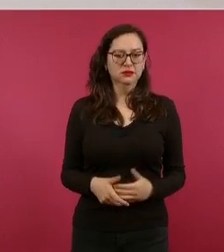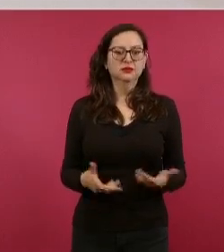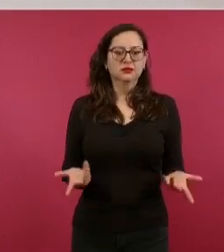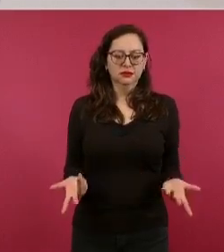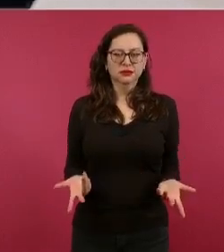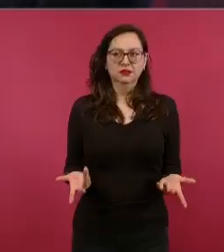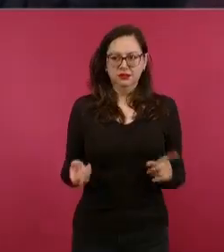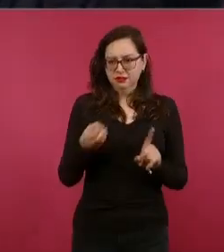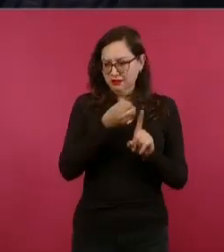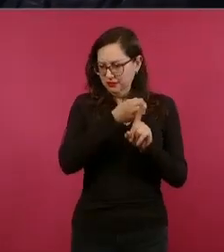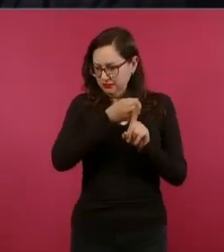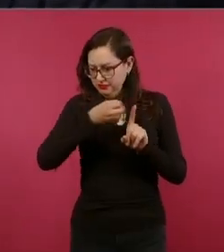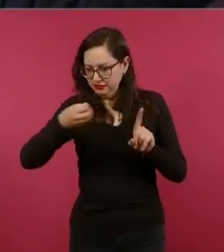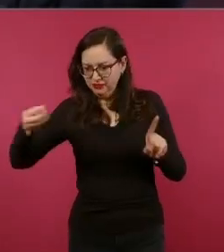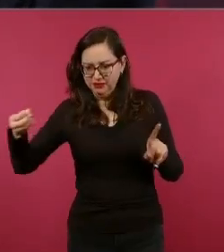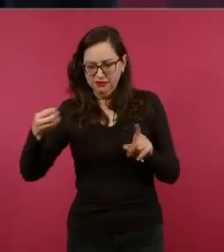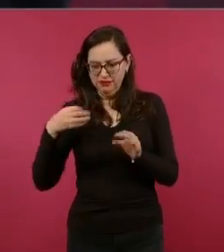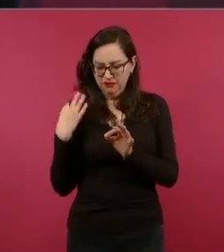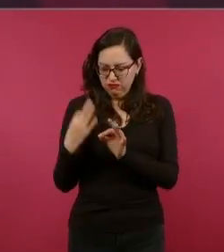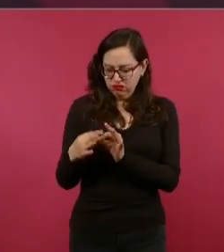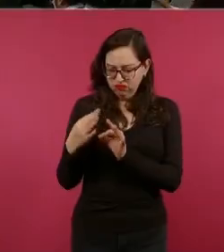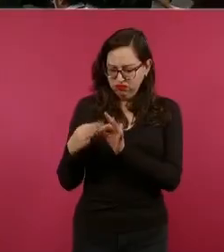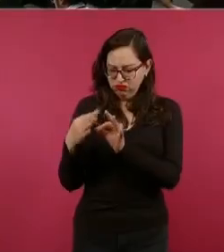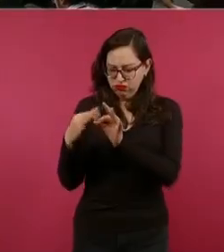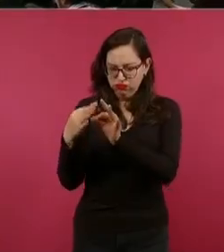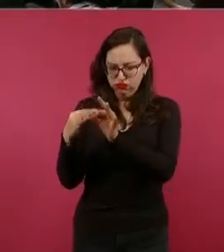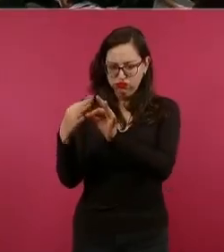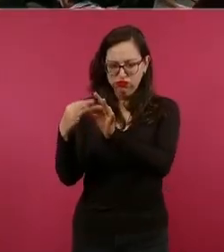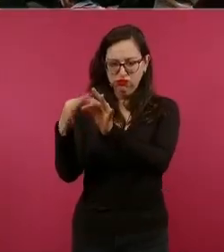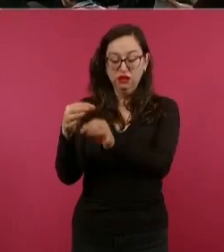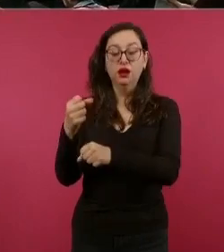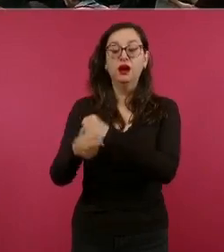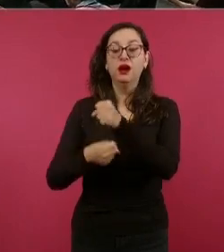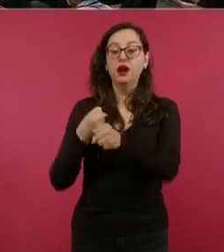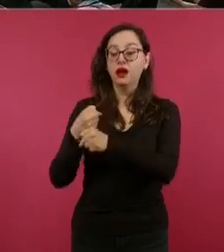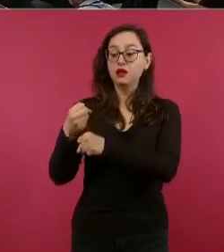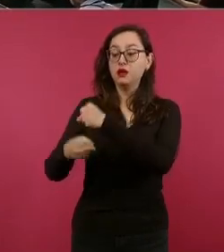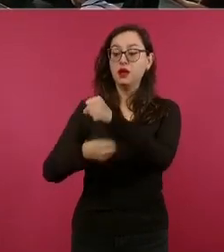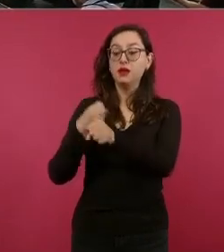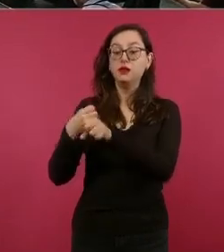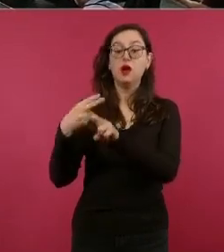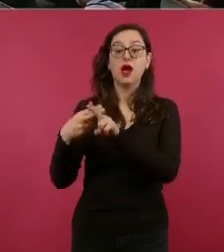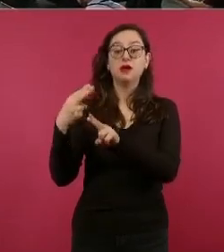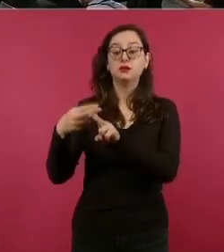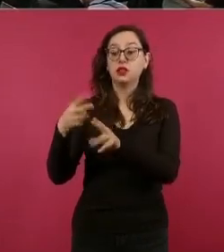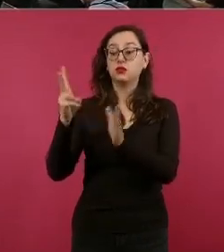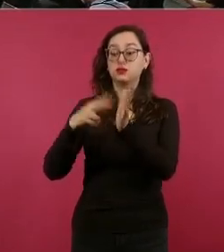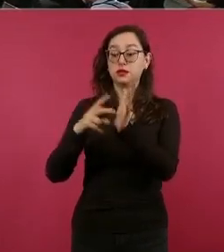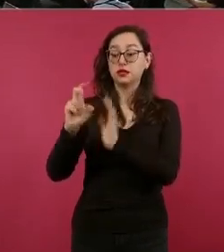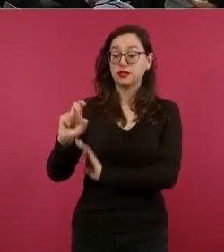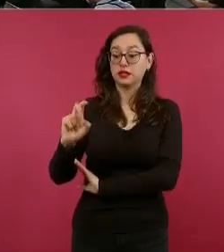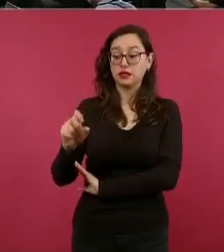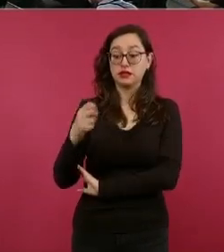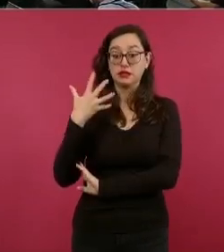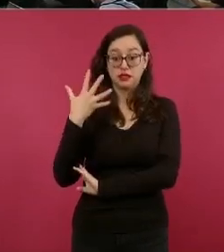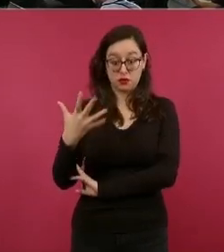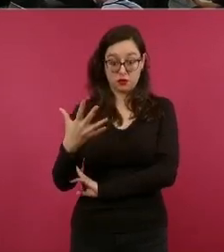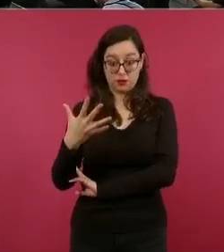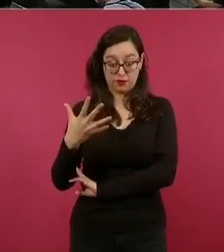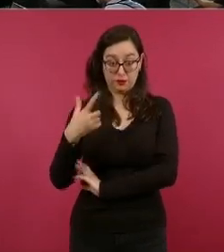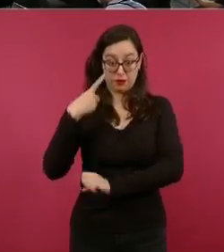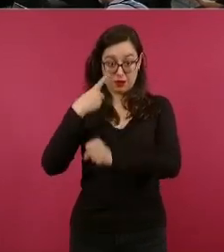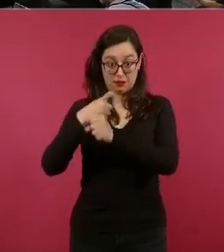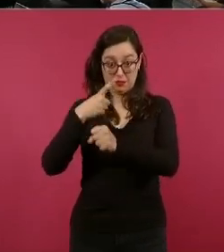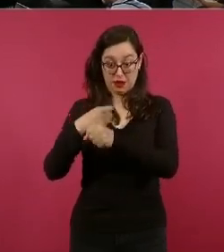Bien definido lo que van a hacer en el 35, y tienen un plan para el 2050.